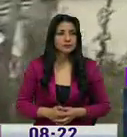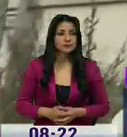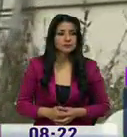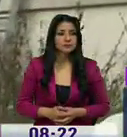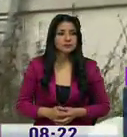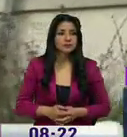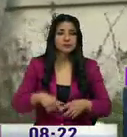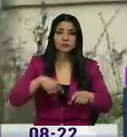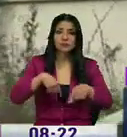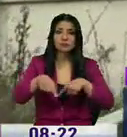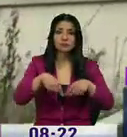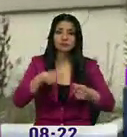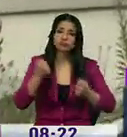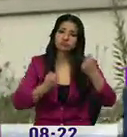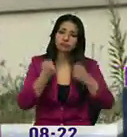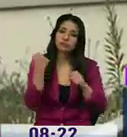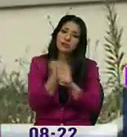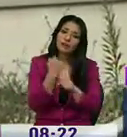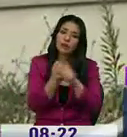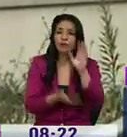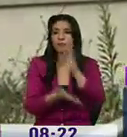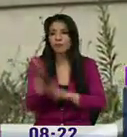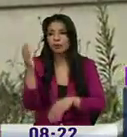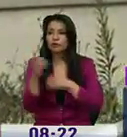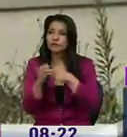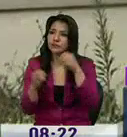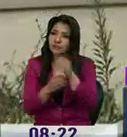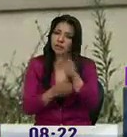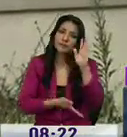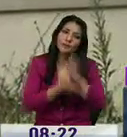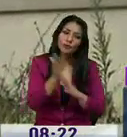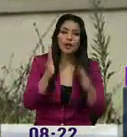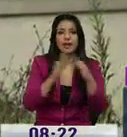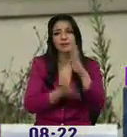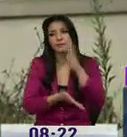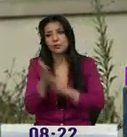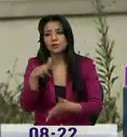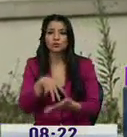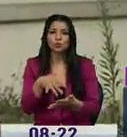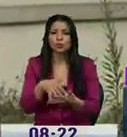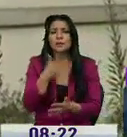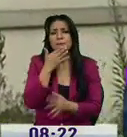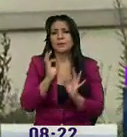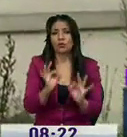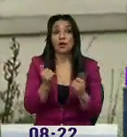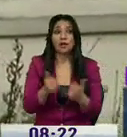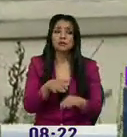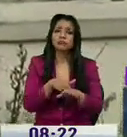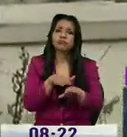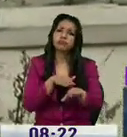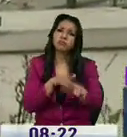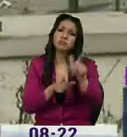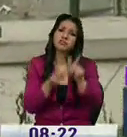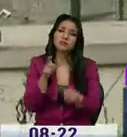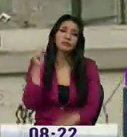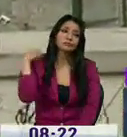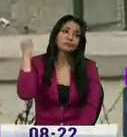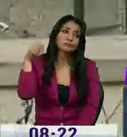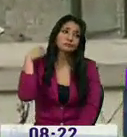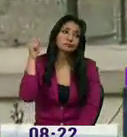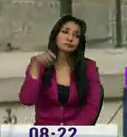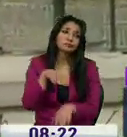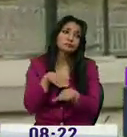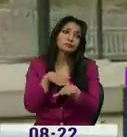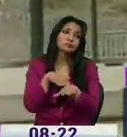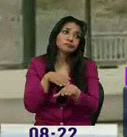que el trayecto del trabajo a la oficina, de la oficina a la casa sea mejor? Porque aquí hay mucha congestión, la gente se aburre mucho y la idea